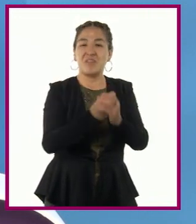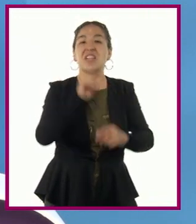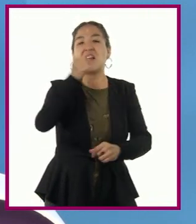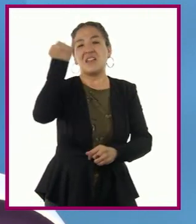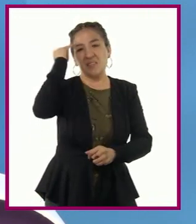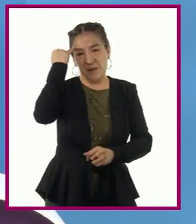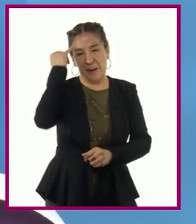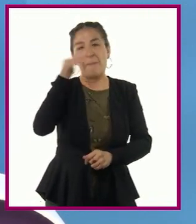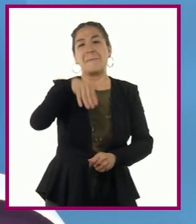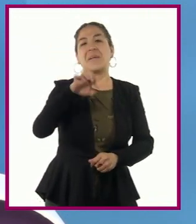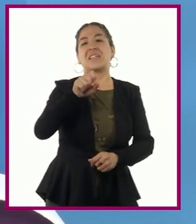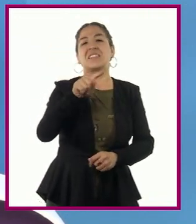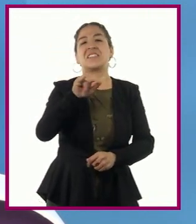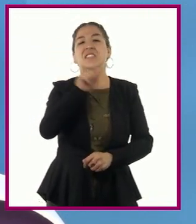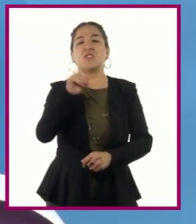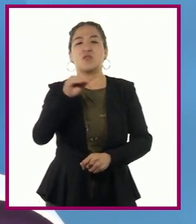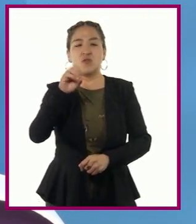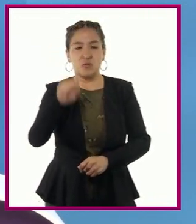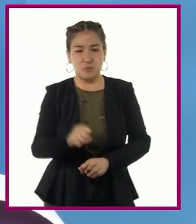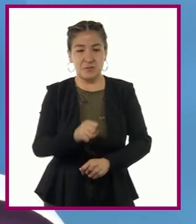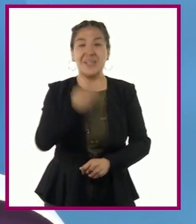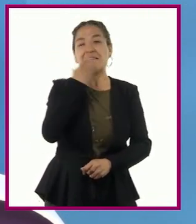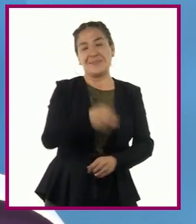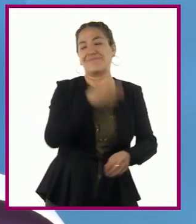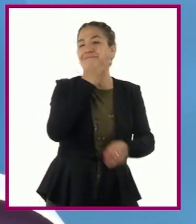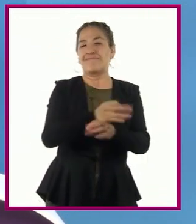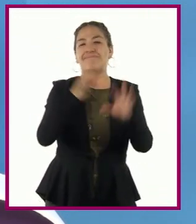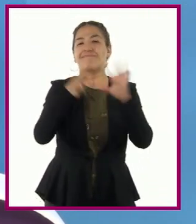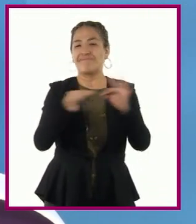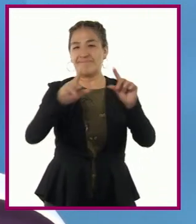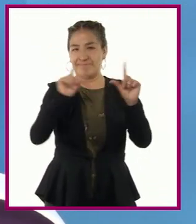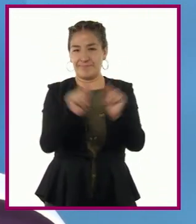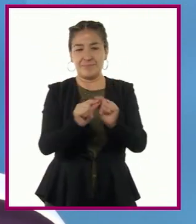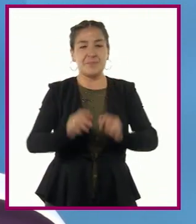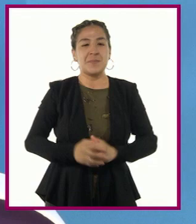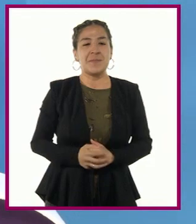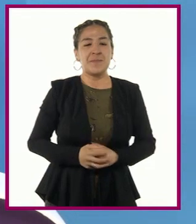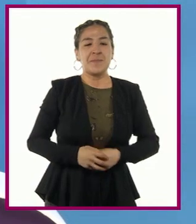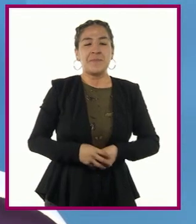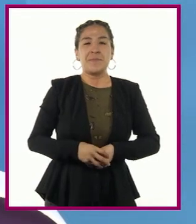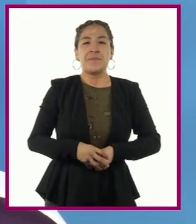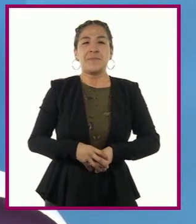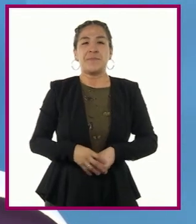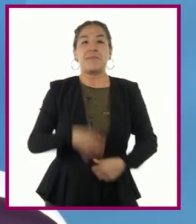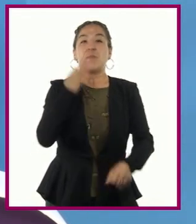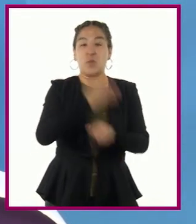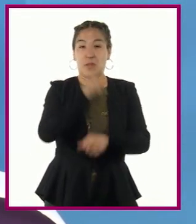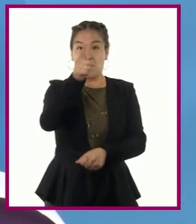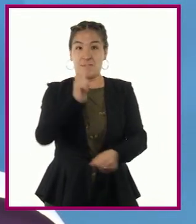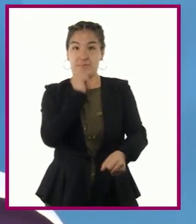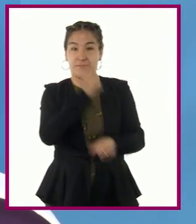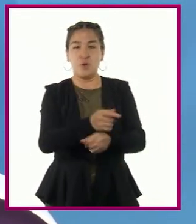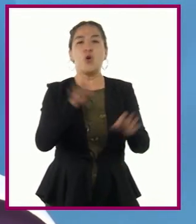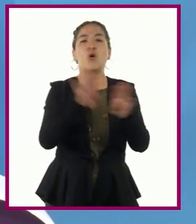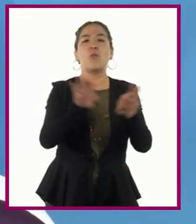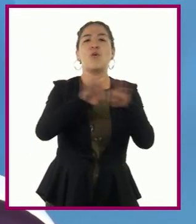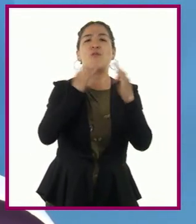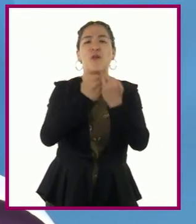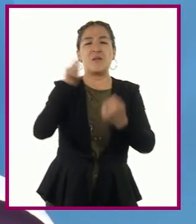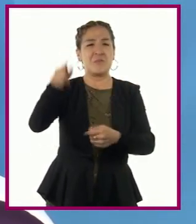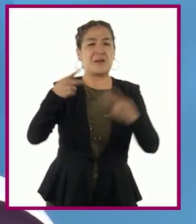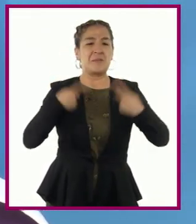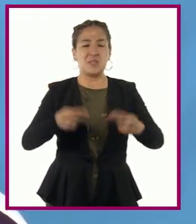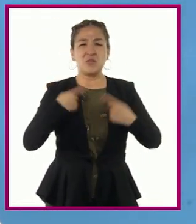indios y mestizos. Hasta aquí la lectura. Como se pudieron dar cuenta, las medidas tomadas por las